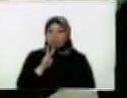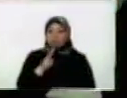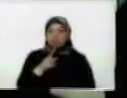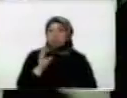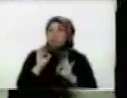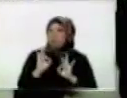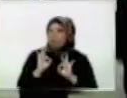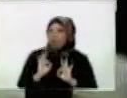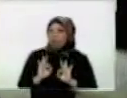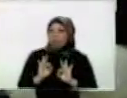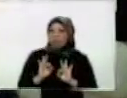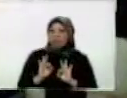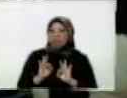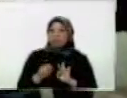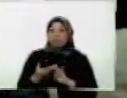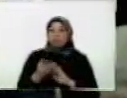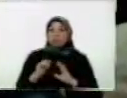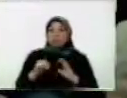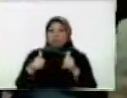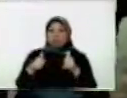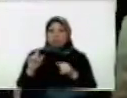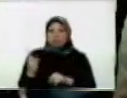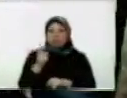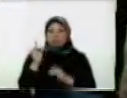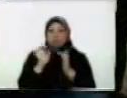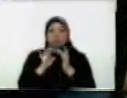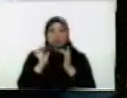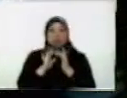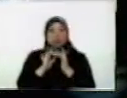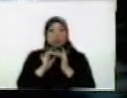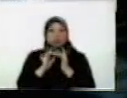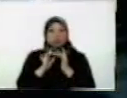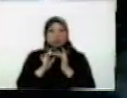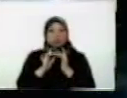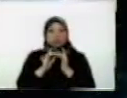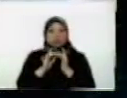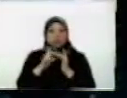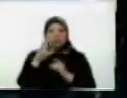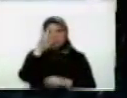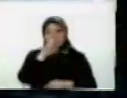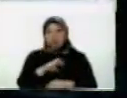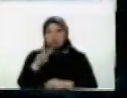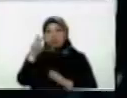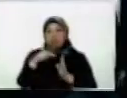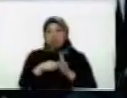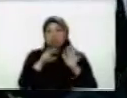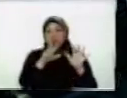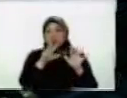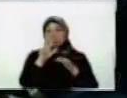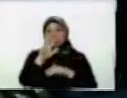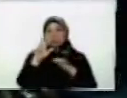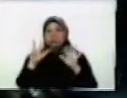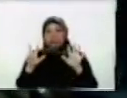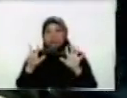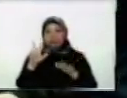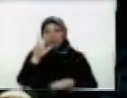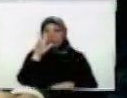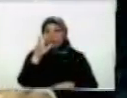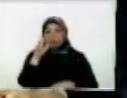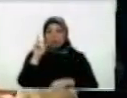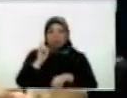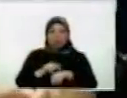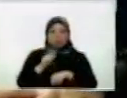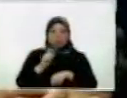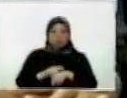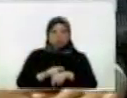particular, ahí comenzaron los primeros contactos y en el año 83, mientras me